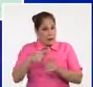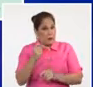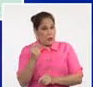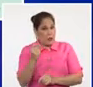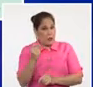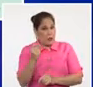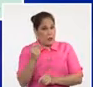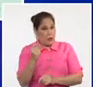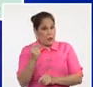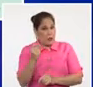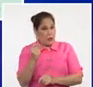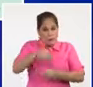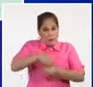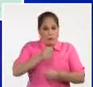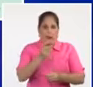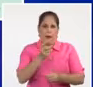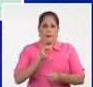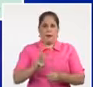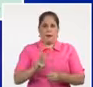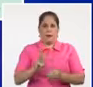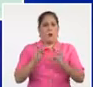13 municipios,